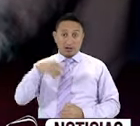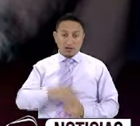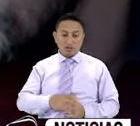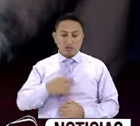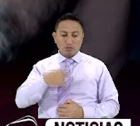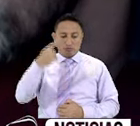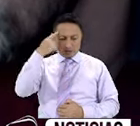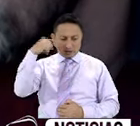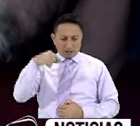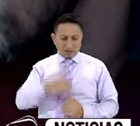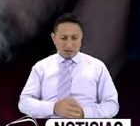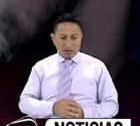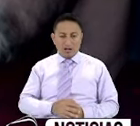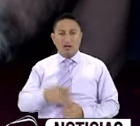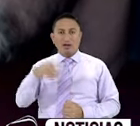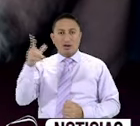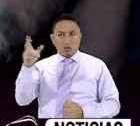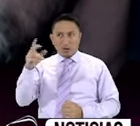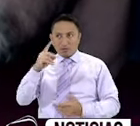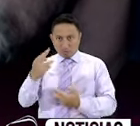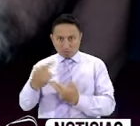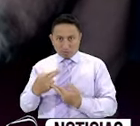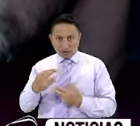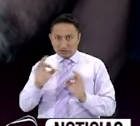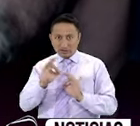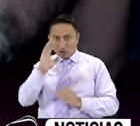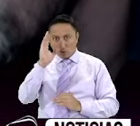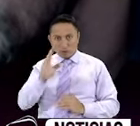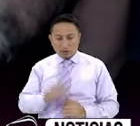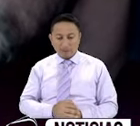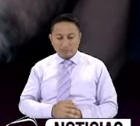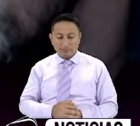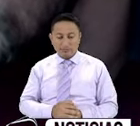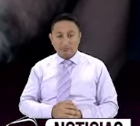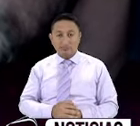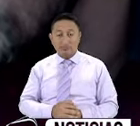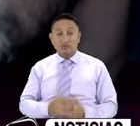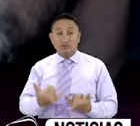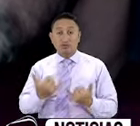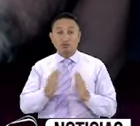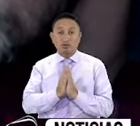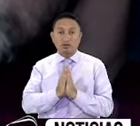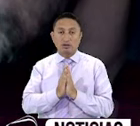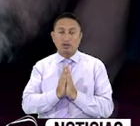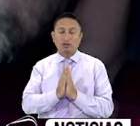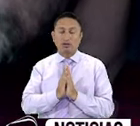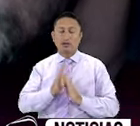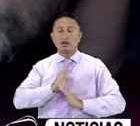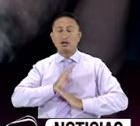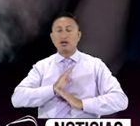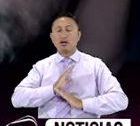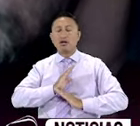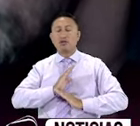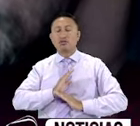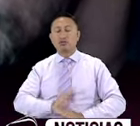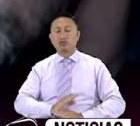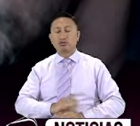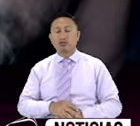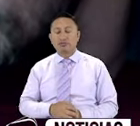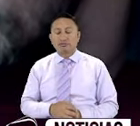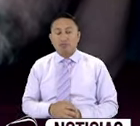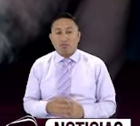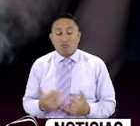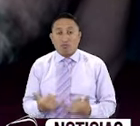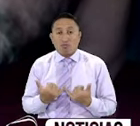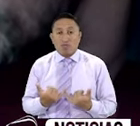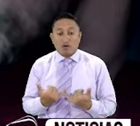iba a escuchar el resultado de esta demanda. Así que hoy ha sido un momento